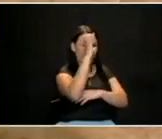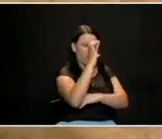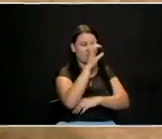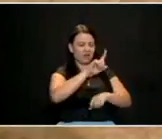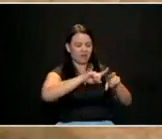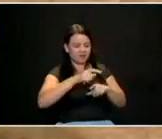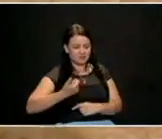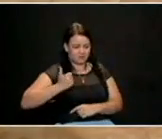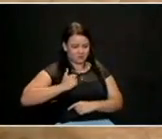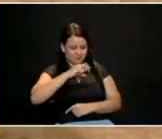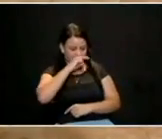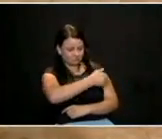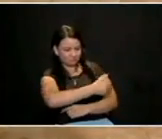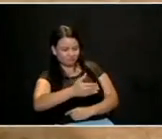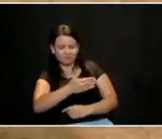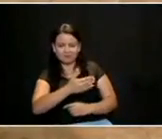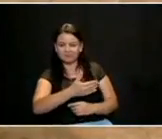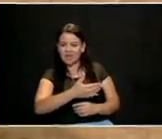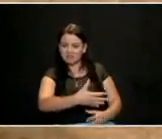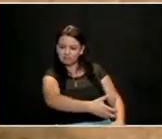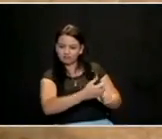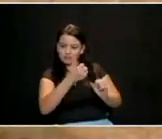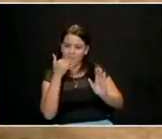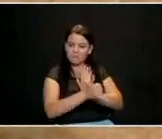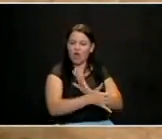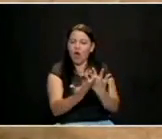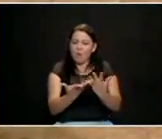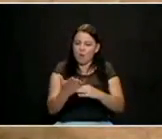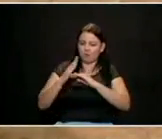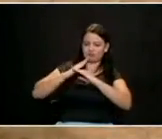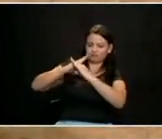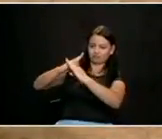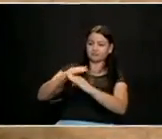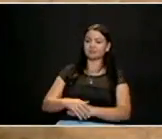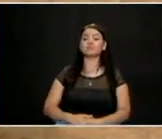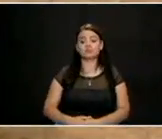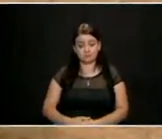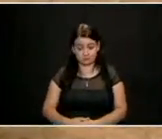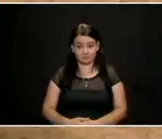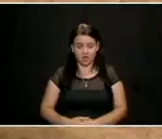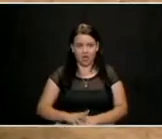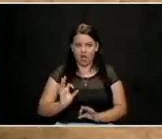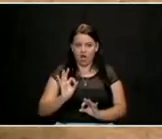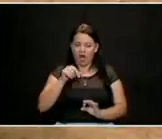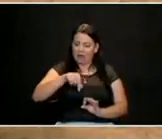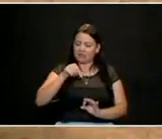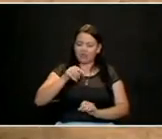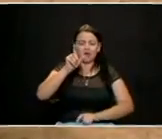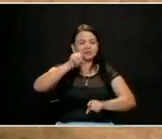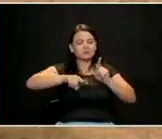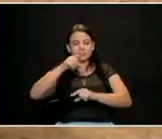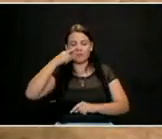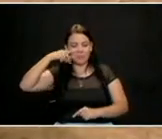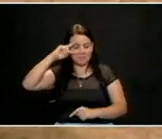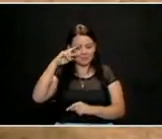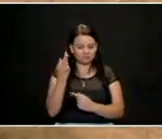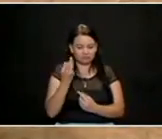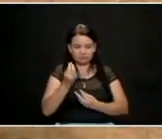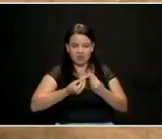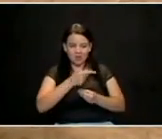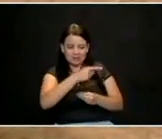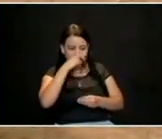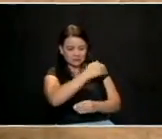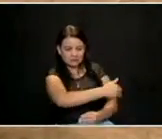otras agencias de turismo para evitar que con catálogos ofrezcan a los niños en el exterior. Pero ahora lamentablemente está pasando que